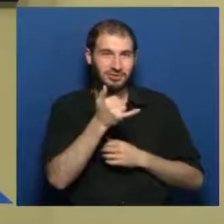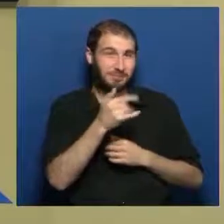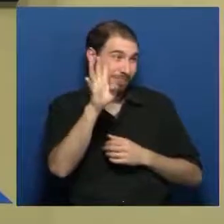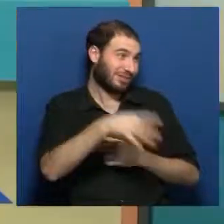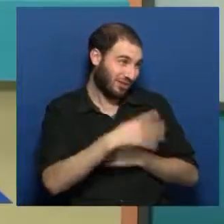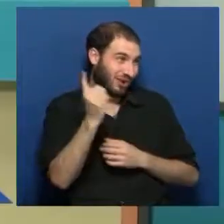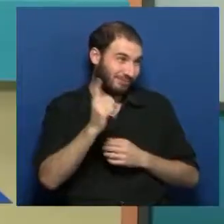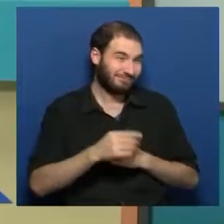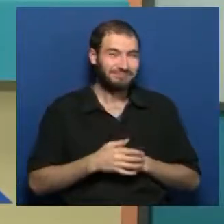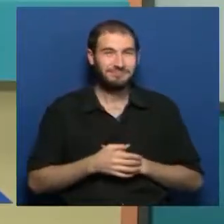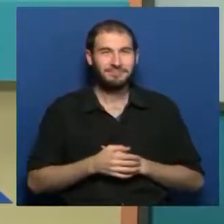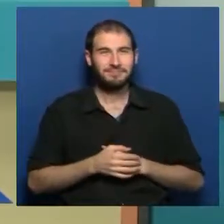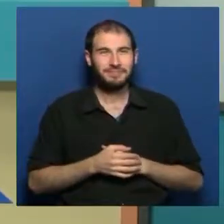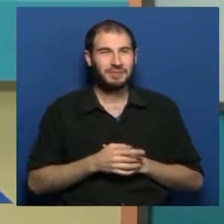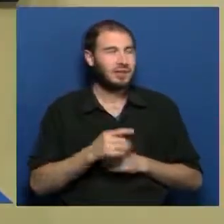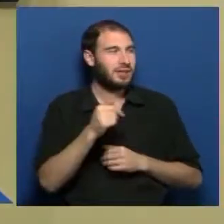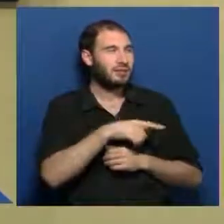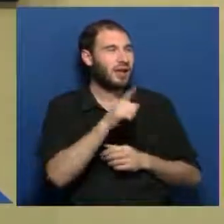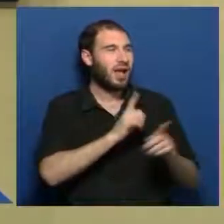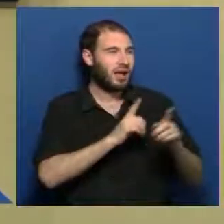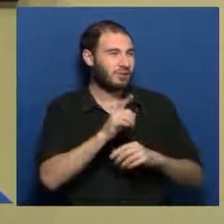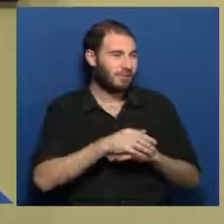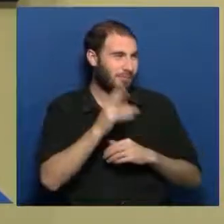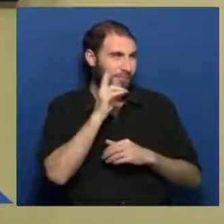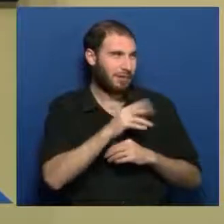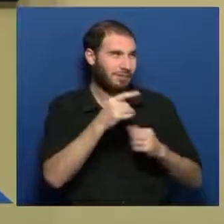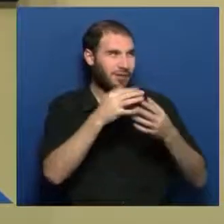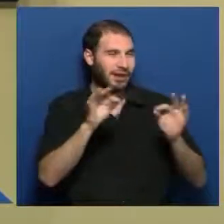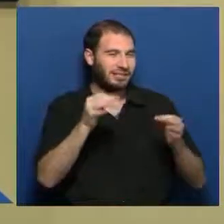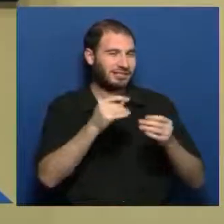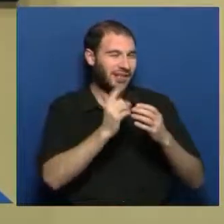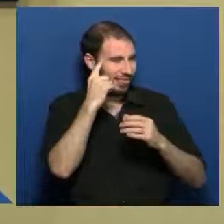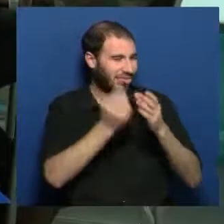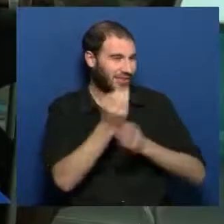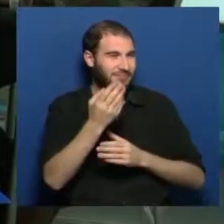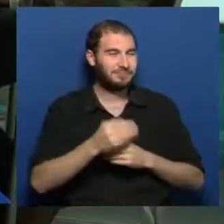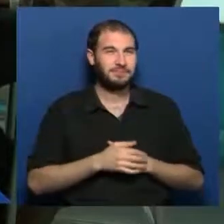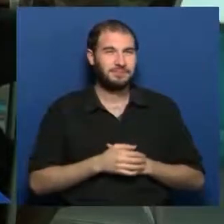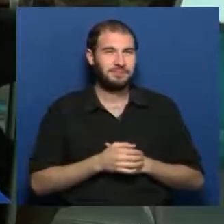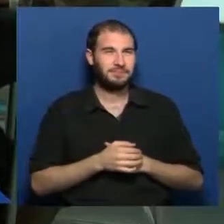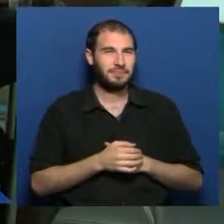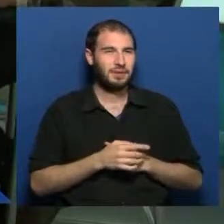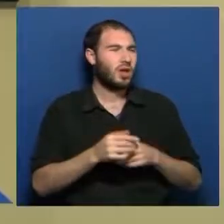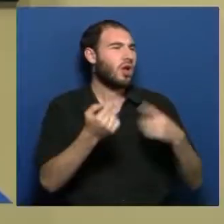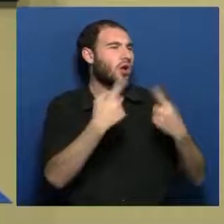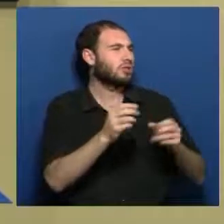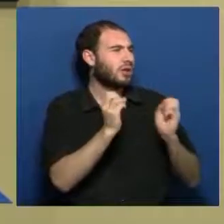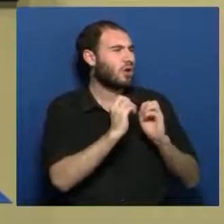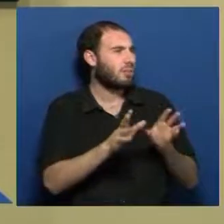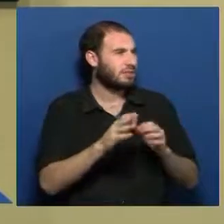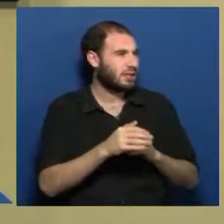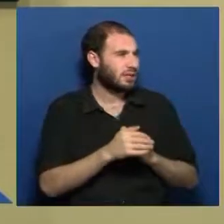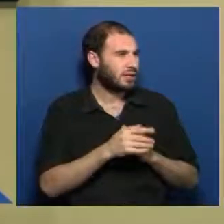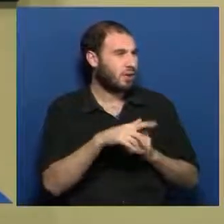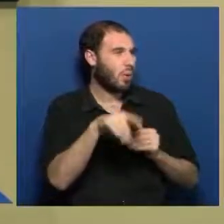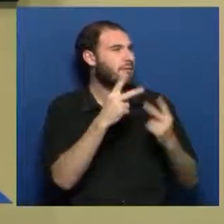Barcelona, en Barcelona. Sí, vi algunos pasajes de creatividad, es verdad. ¿Todo esto nace